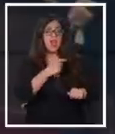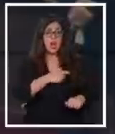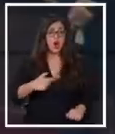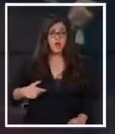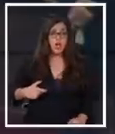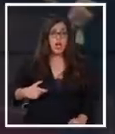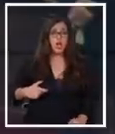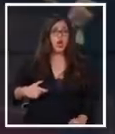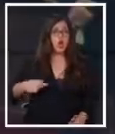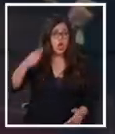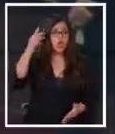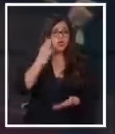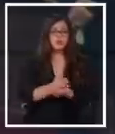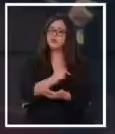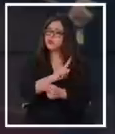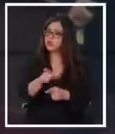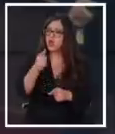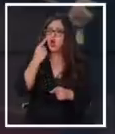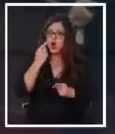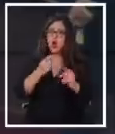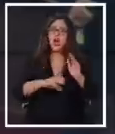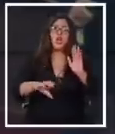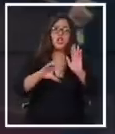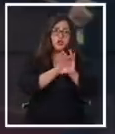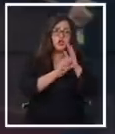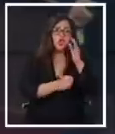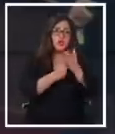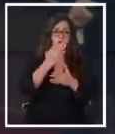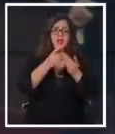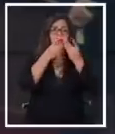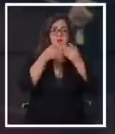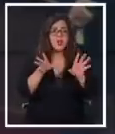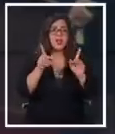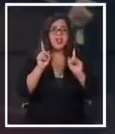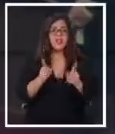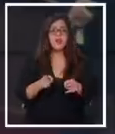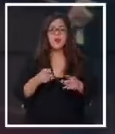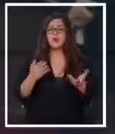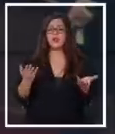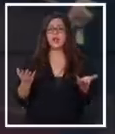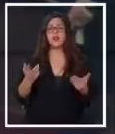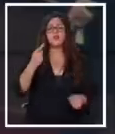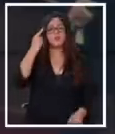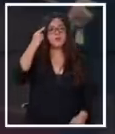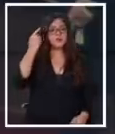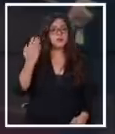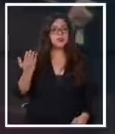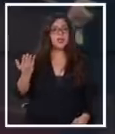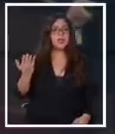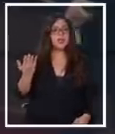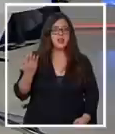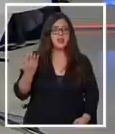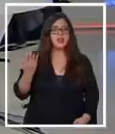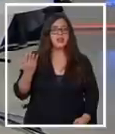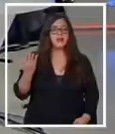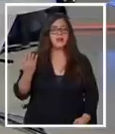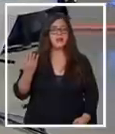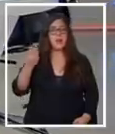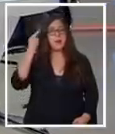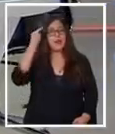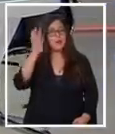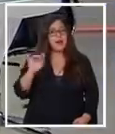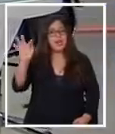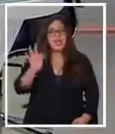la nueva constitución democrática que tenemos que tener es algo que debemos pensar para proyectar al país a 40